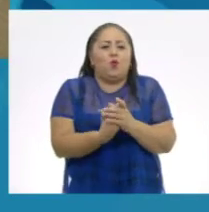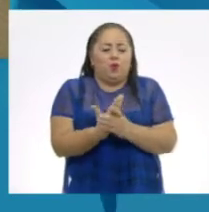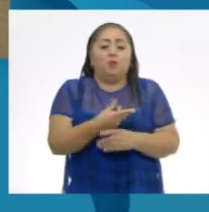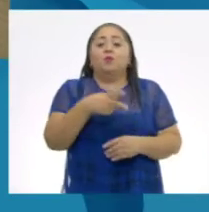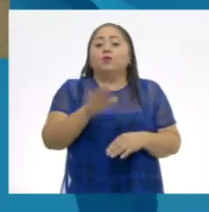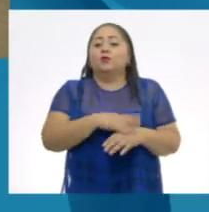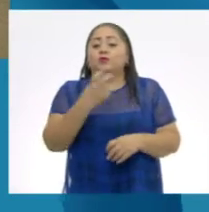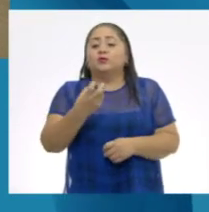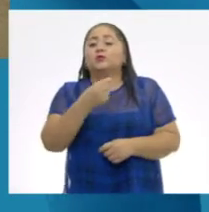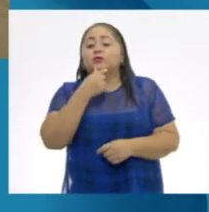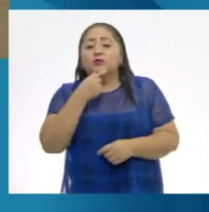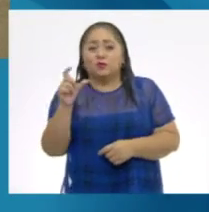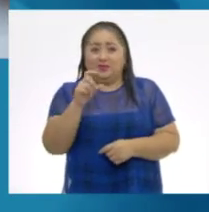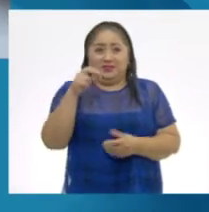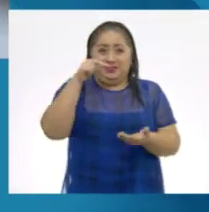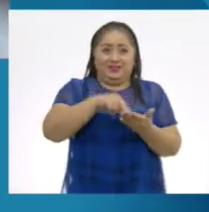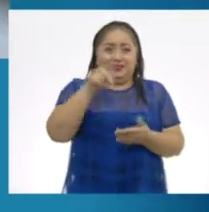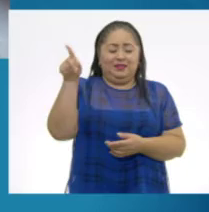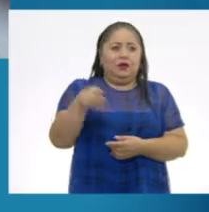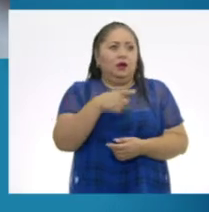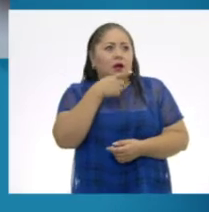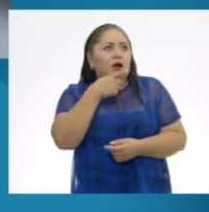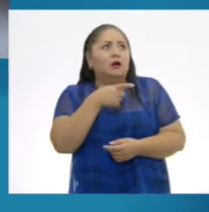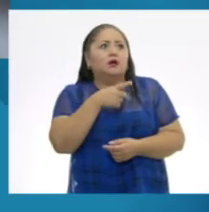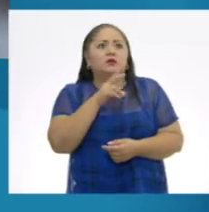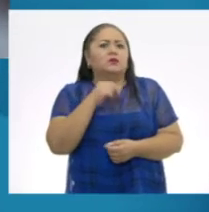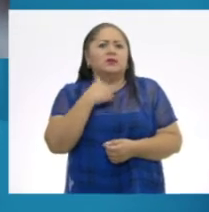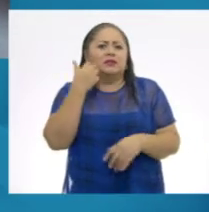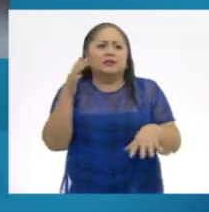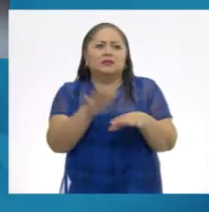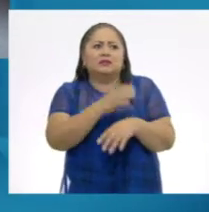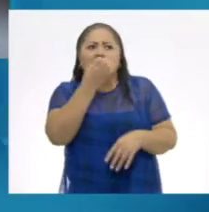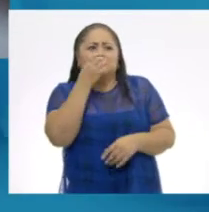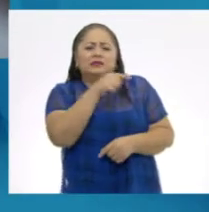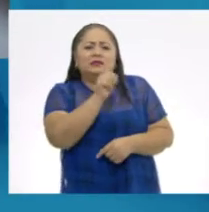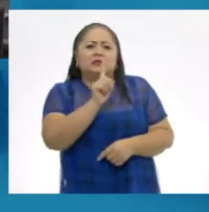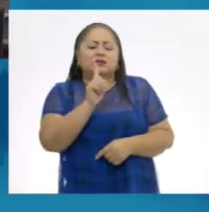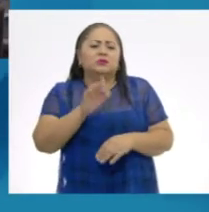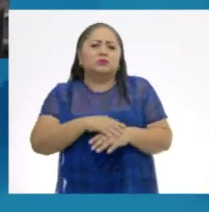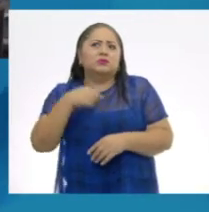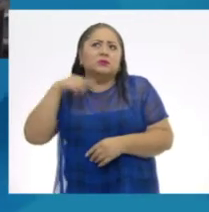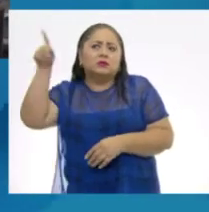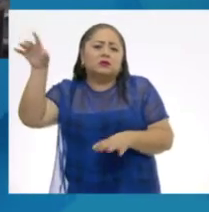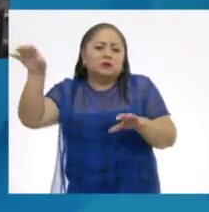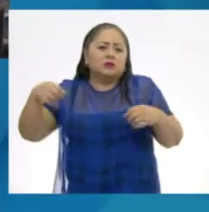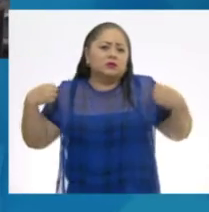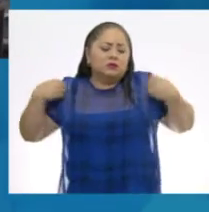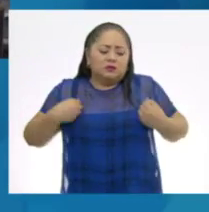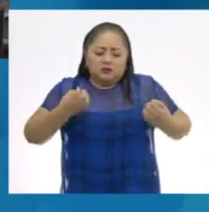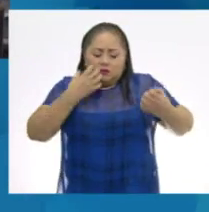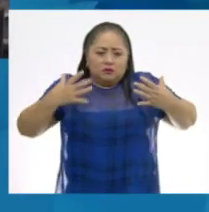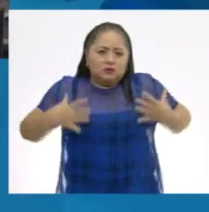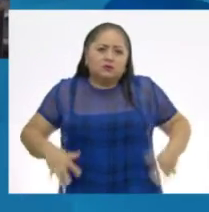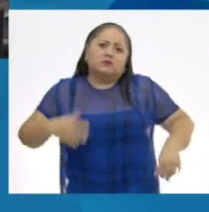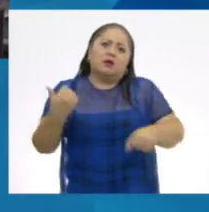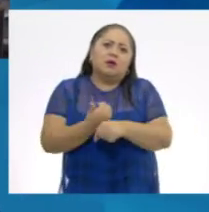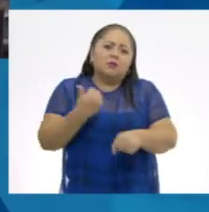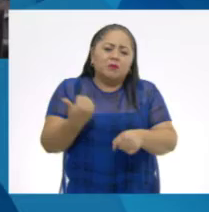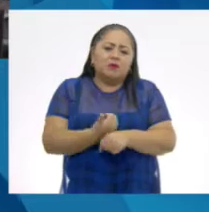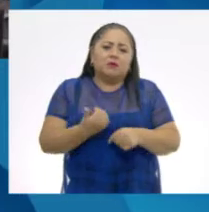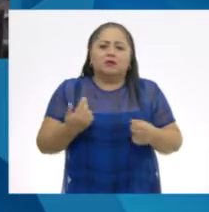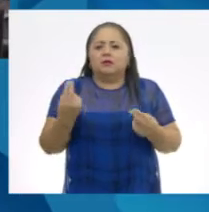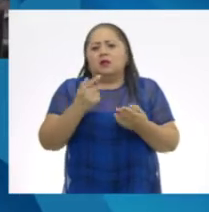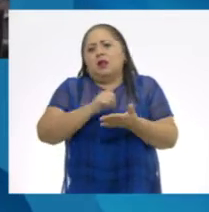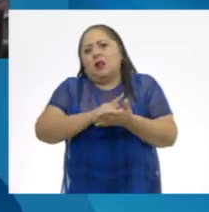los niños cuando estaban allá decían, no me quiero cambiar a esa escuela porque allá tengo que ir con mochila, con uniforme, con zapatos,